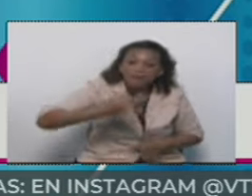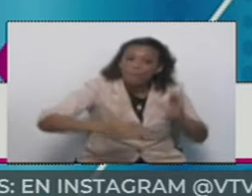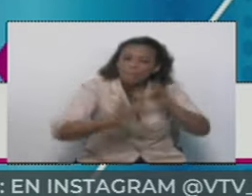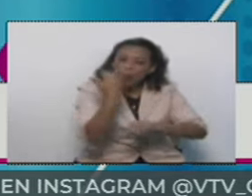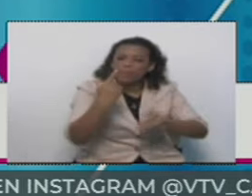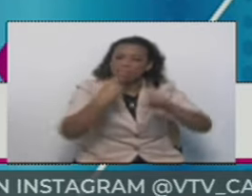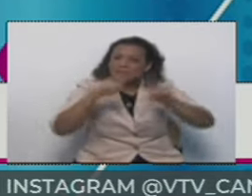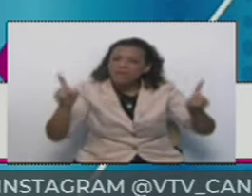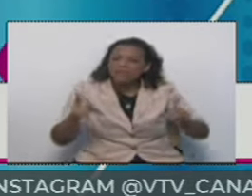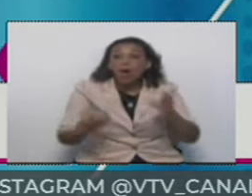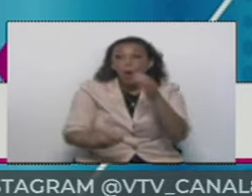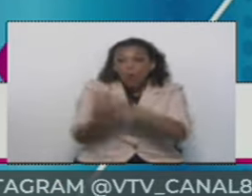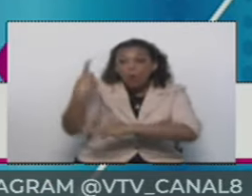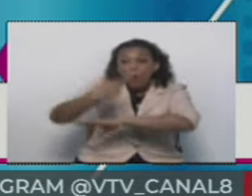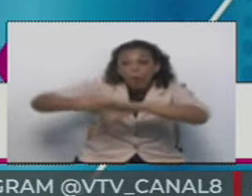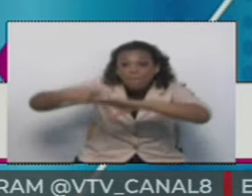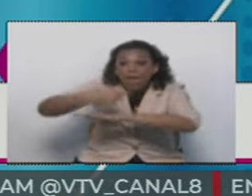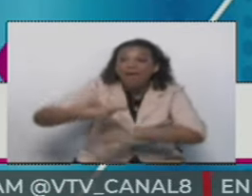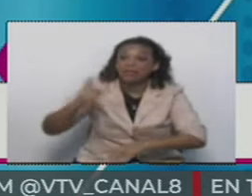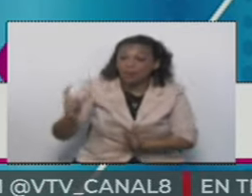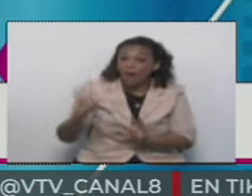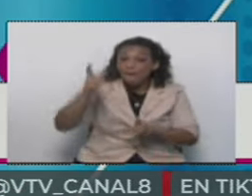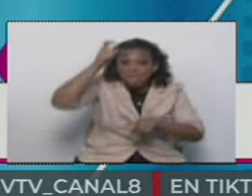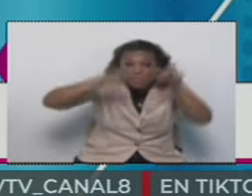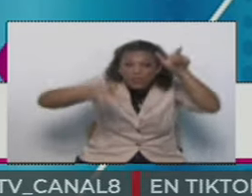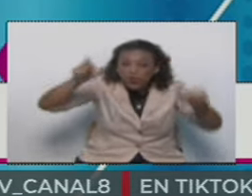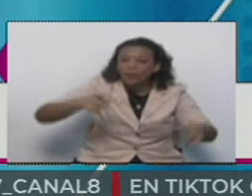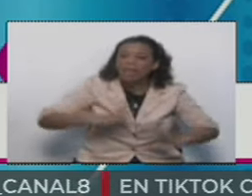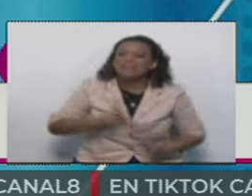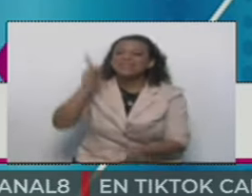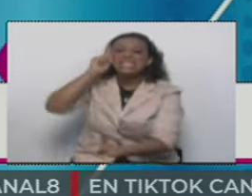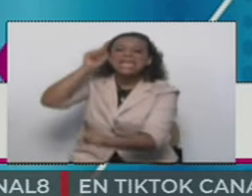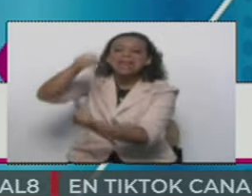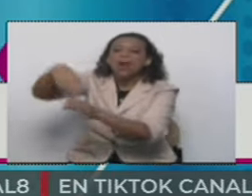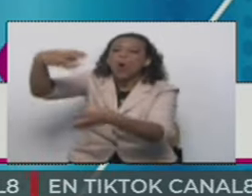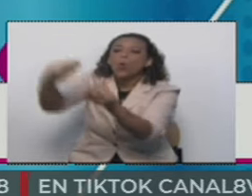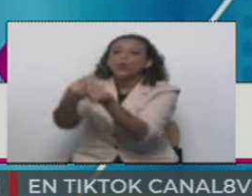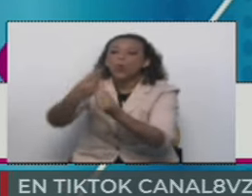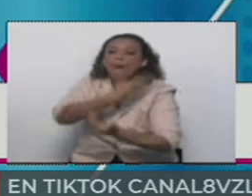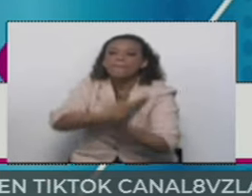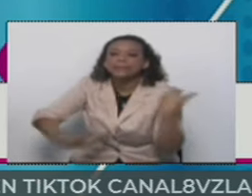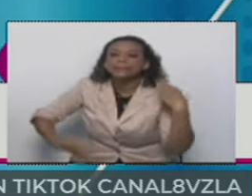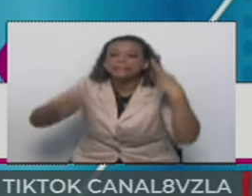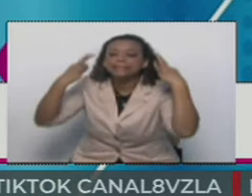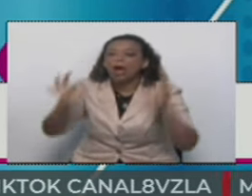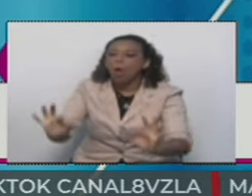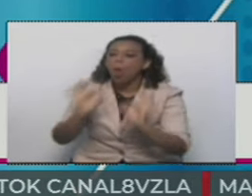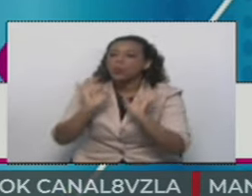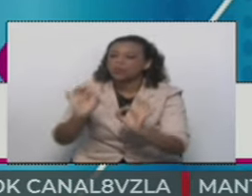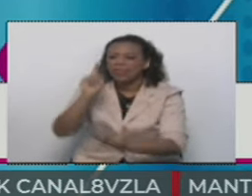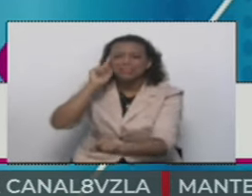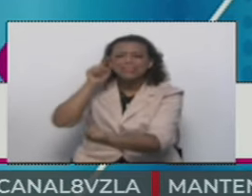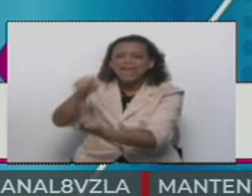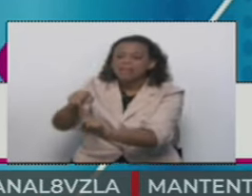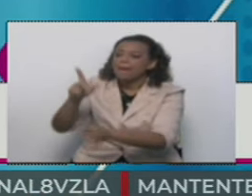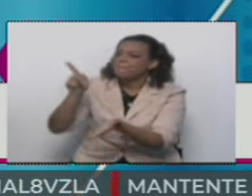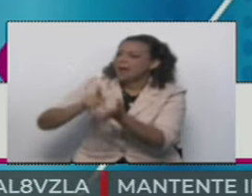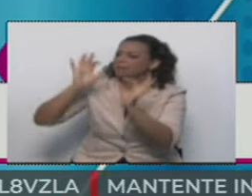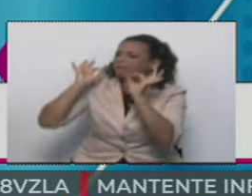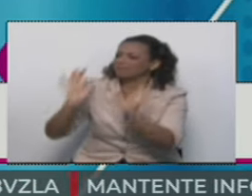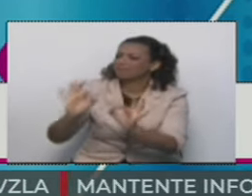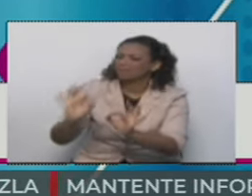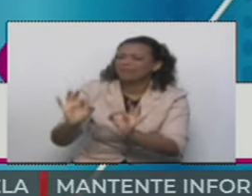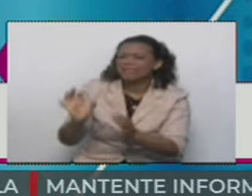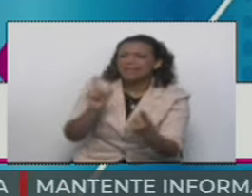gobierno. Construir un método de gobierno donde el pueblo participe directamente y quiere que sea exclusivamente con usted la participación en